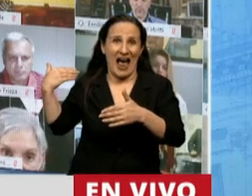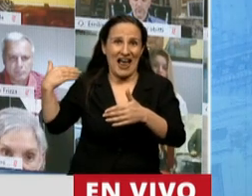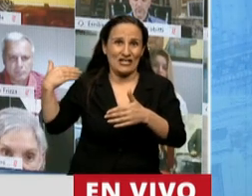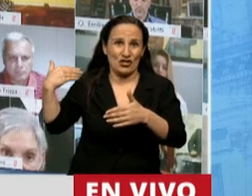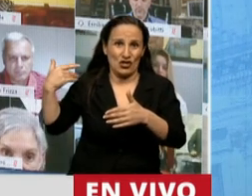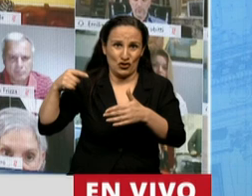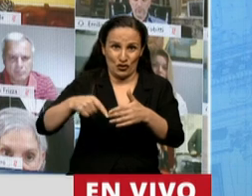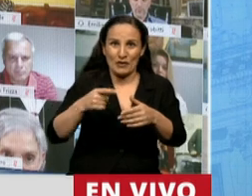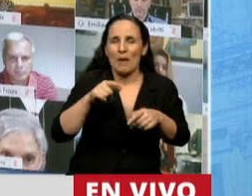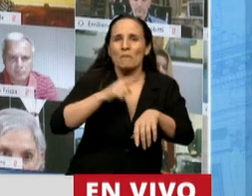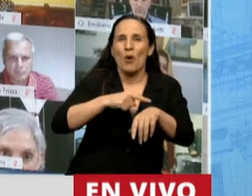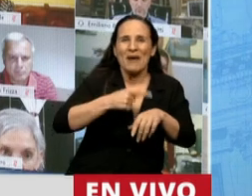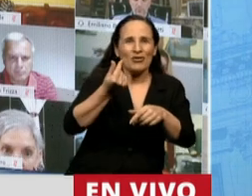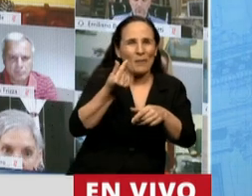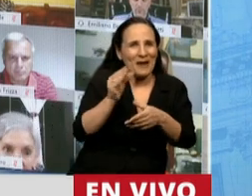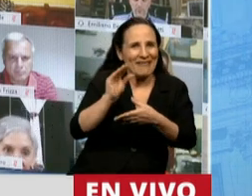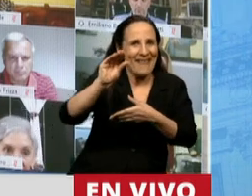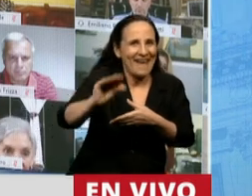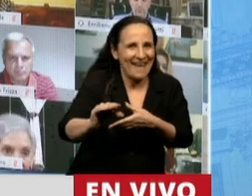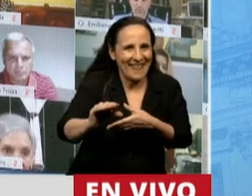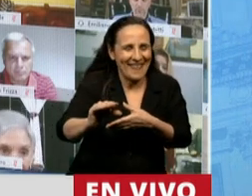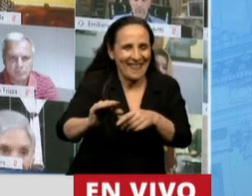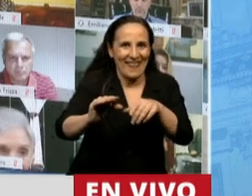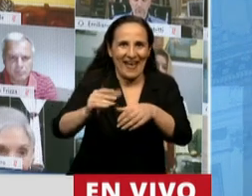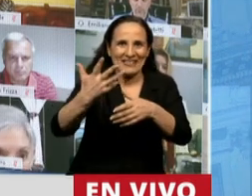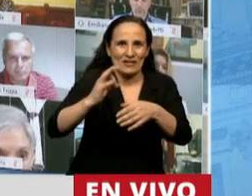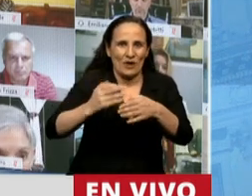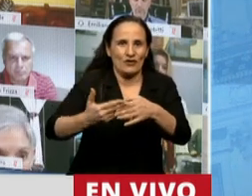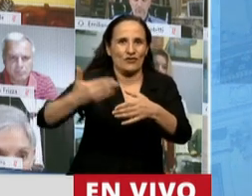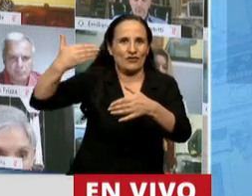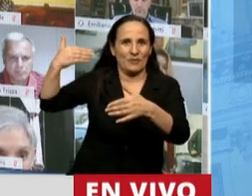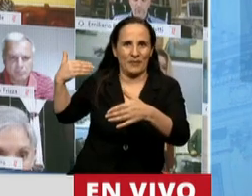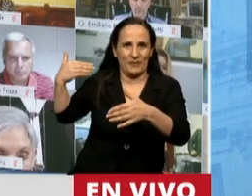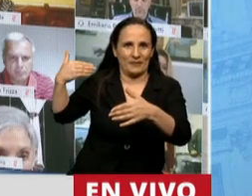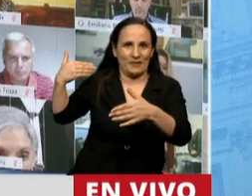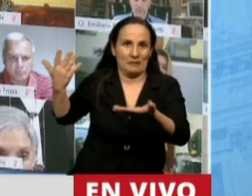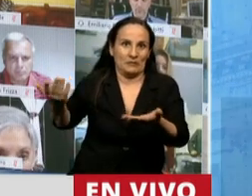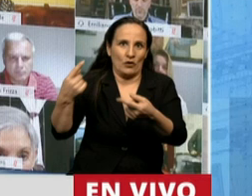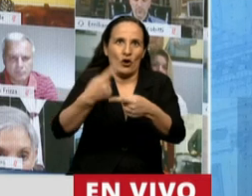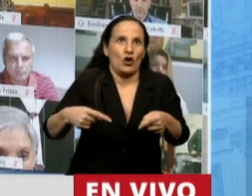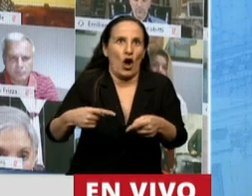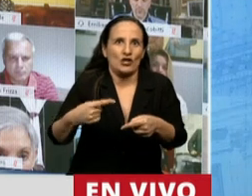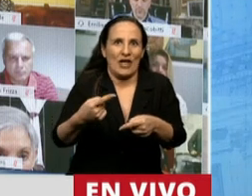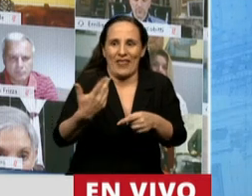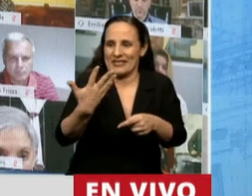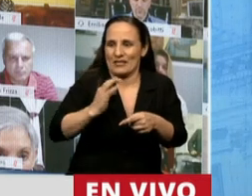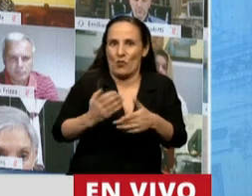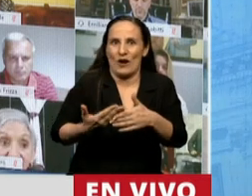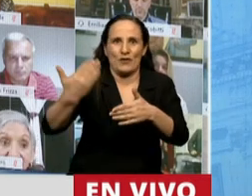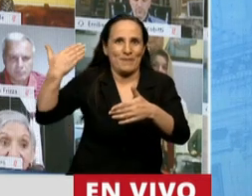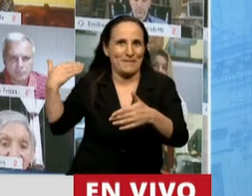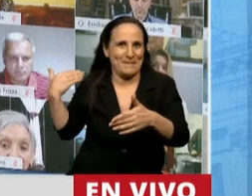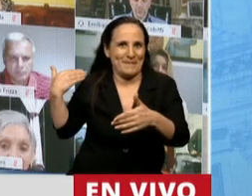otorgamiento de la asistencia económica financiera es decir que estamos hablando de cosas que pueden haber pasado en los últimos 5